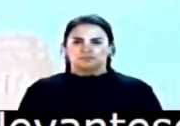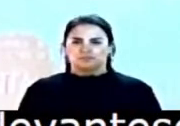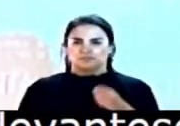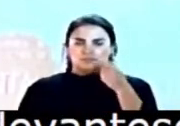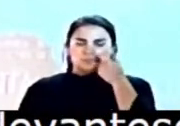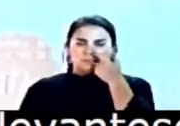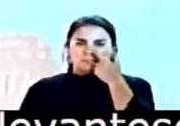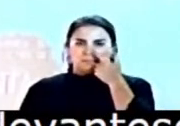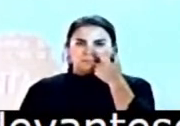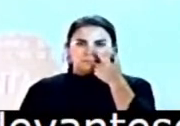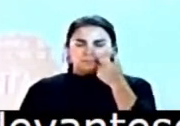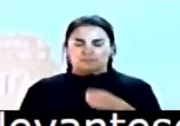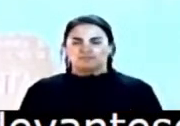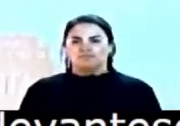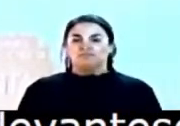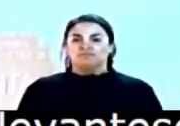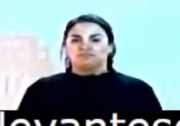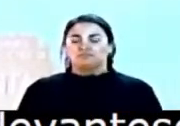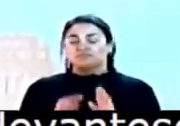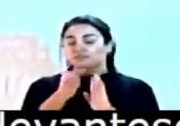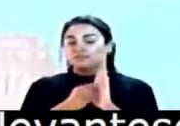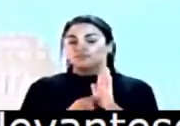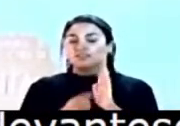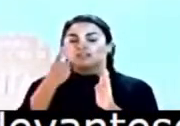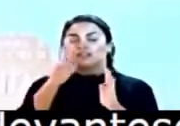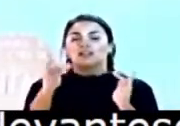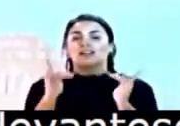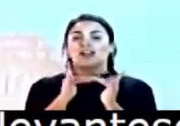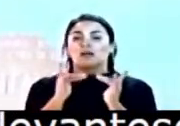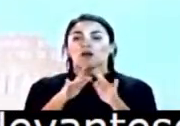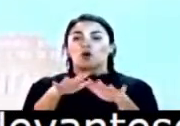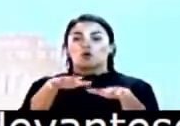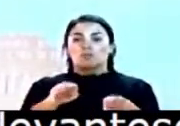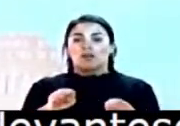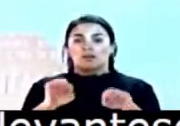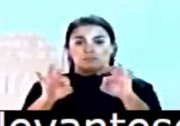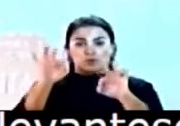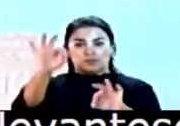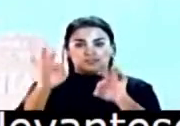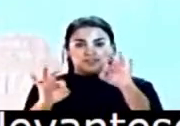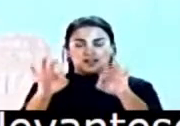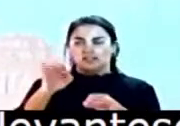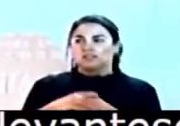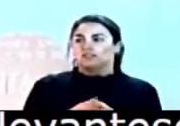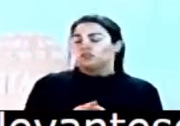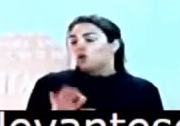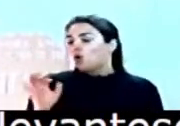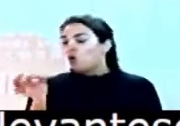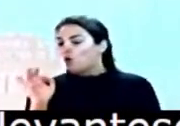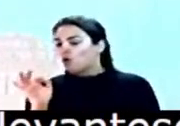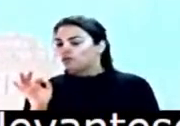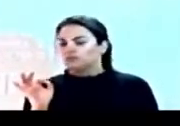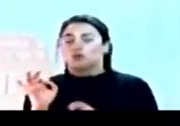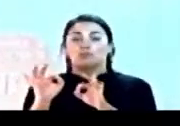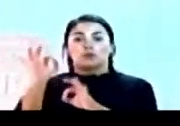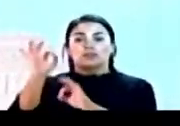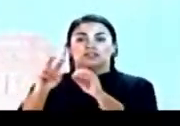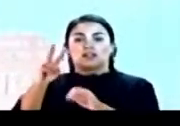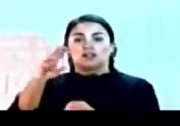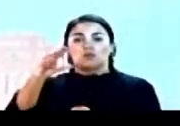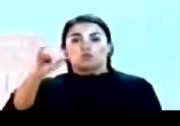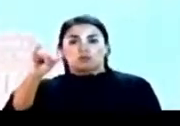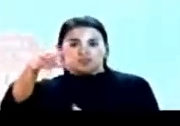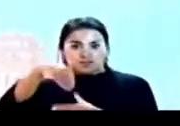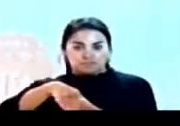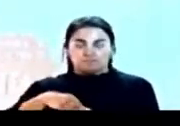Indicadores como el tanto por ciento de camas ocupadas o el tanto por ciento de personas en UCI,